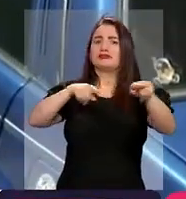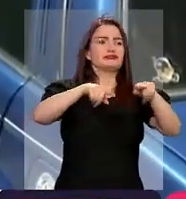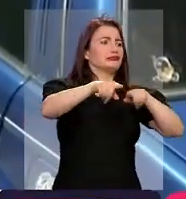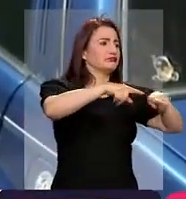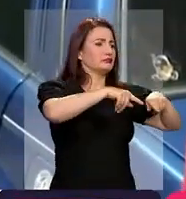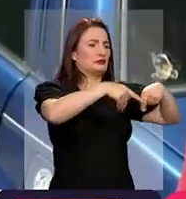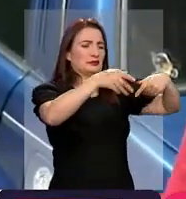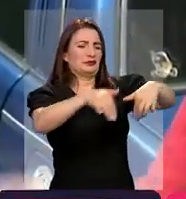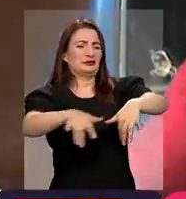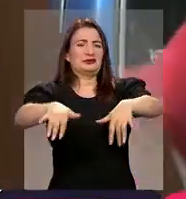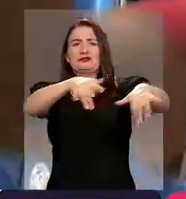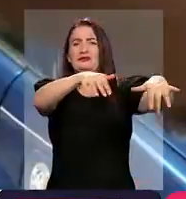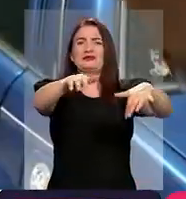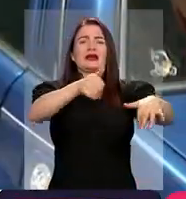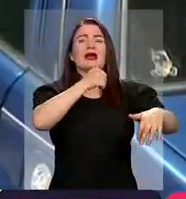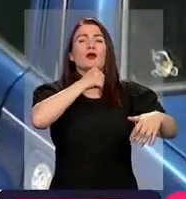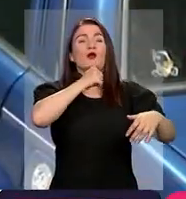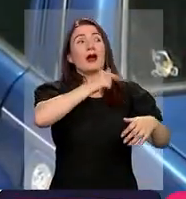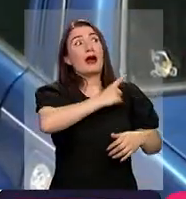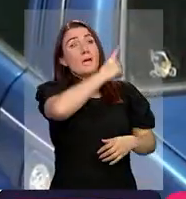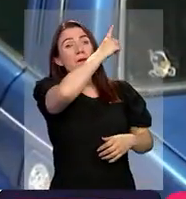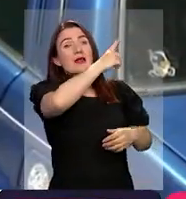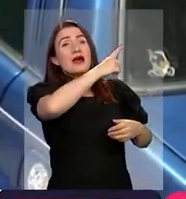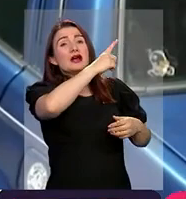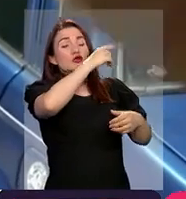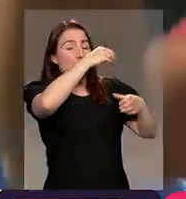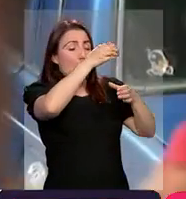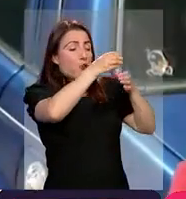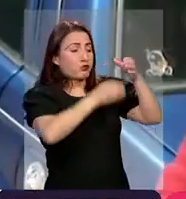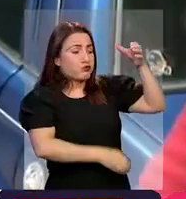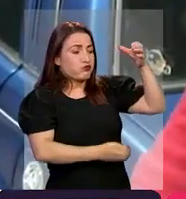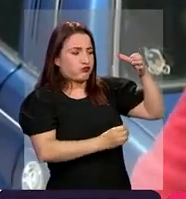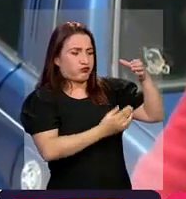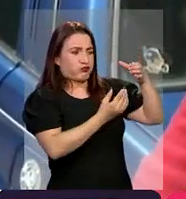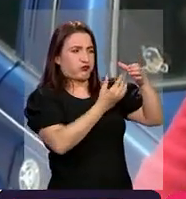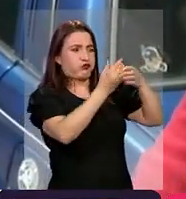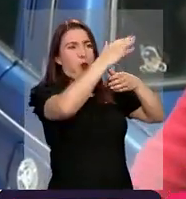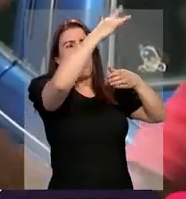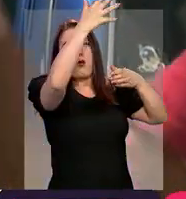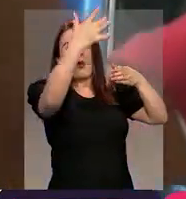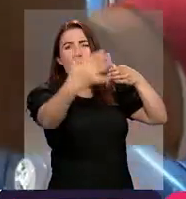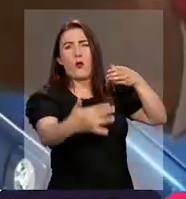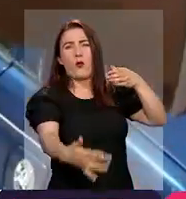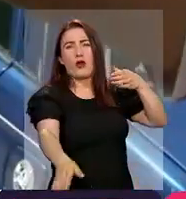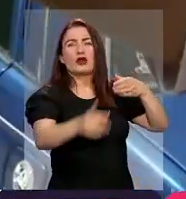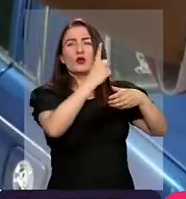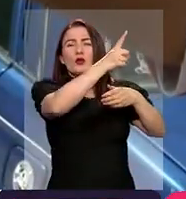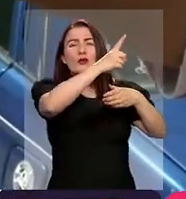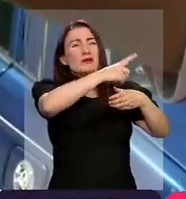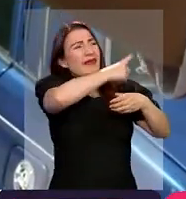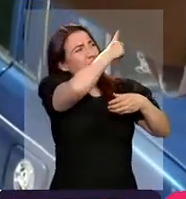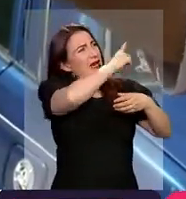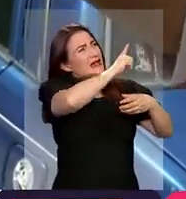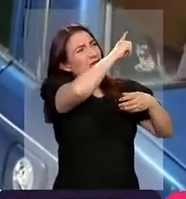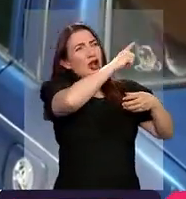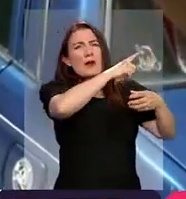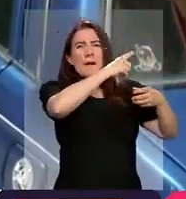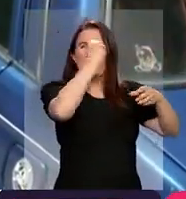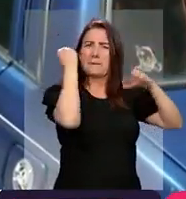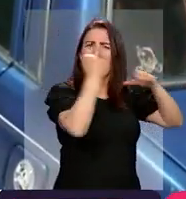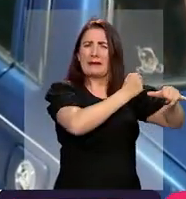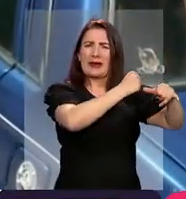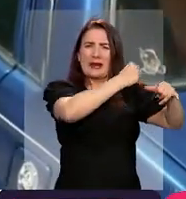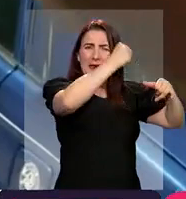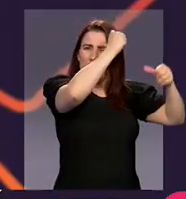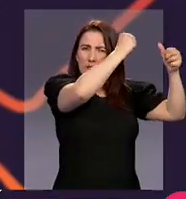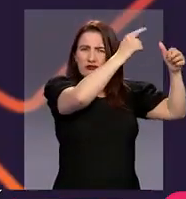las partes más bajitas, porque la alcantarilla que está allá subiendo se rebosa, no alcanza, porque viene de un matadero que hay en Alfonso López que lo metieron a